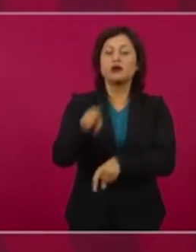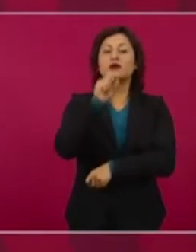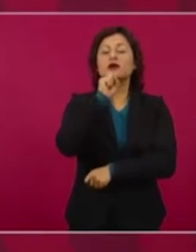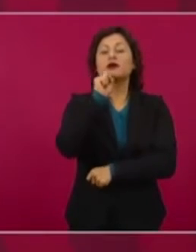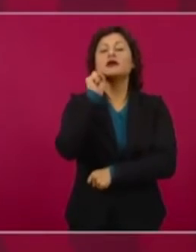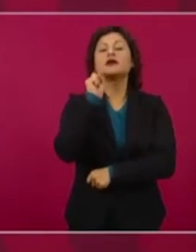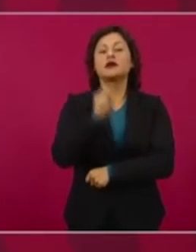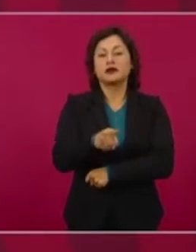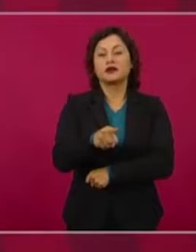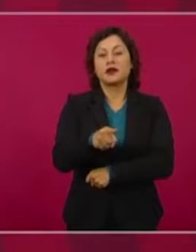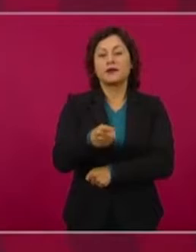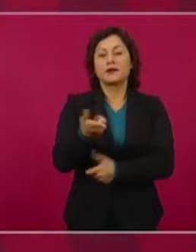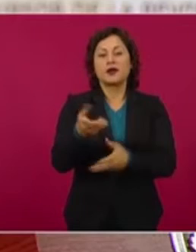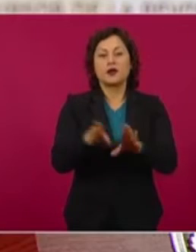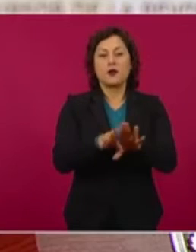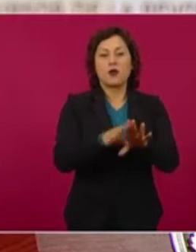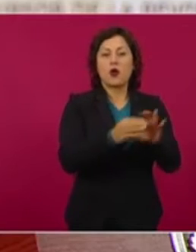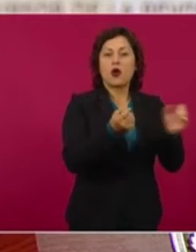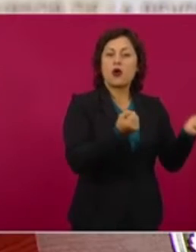el flete,